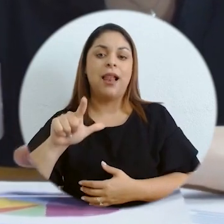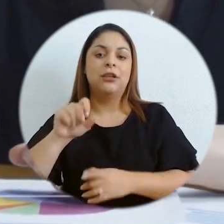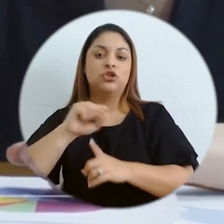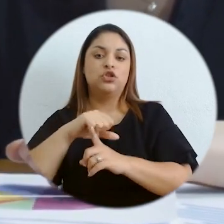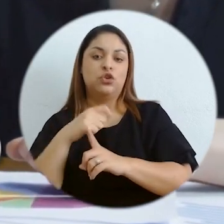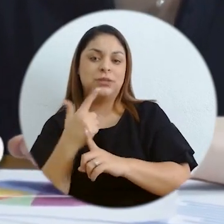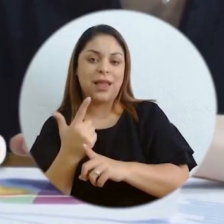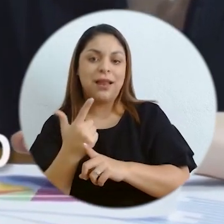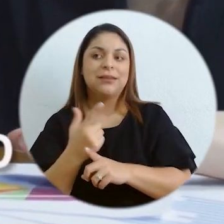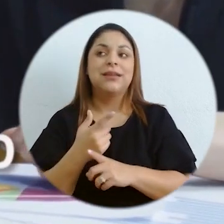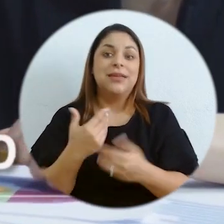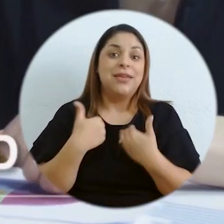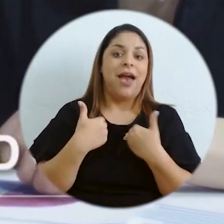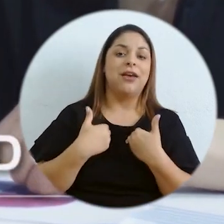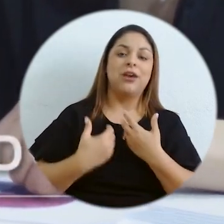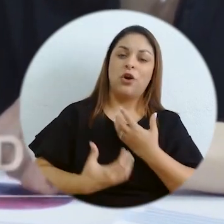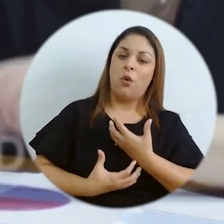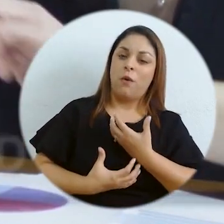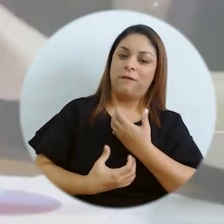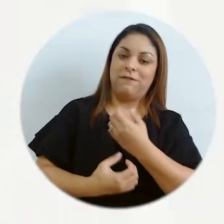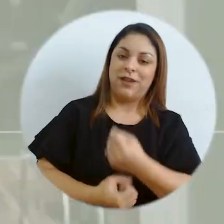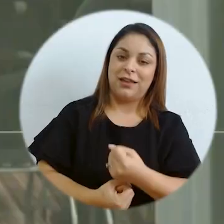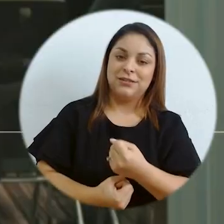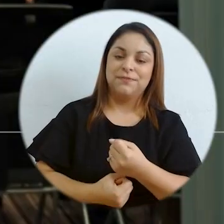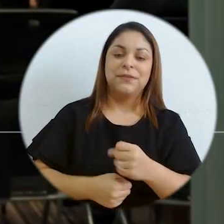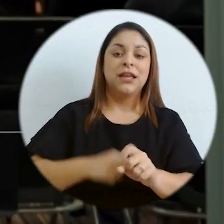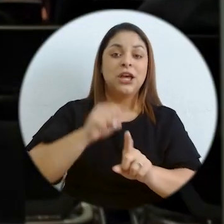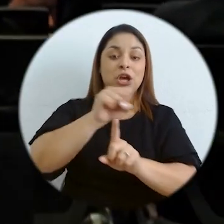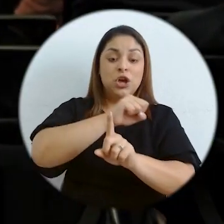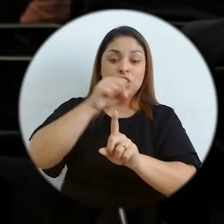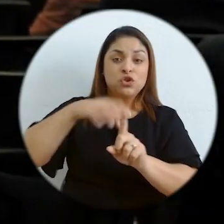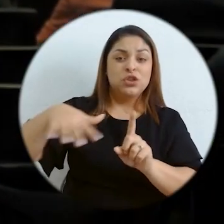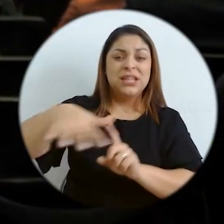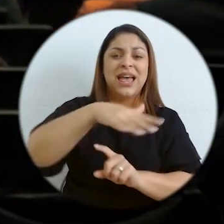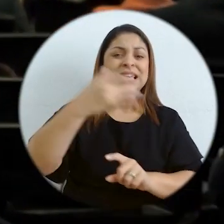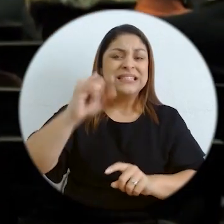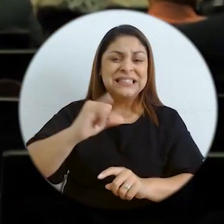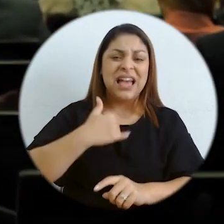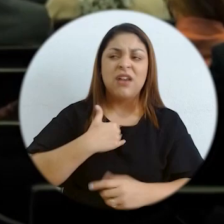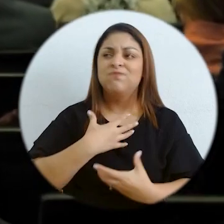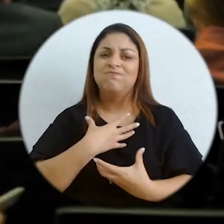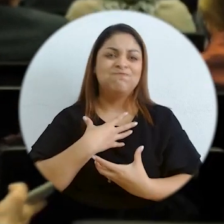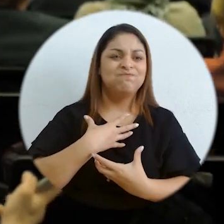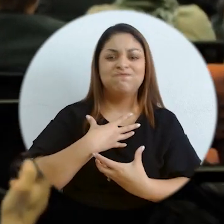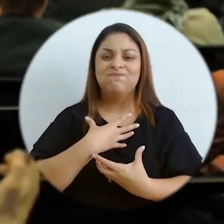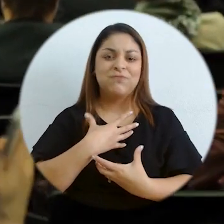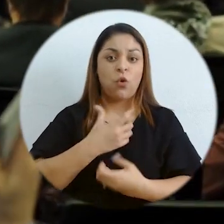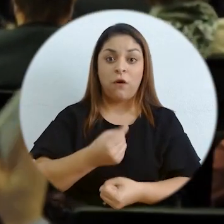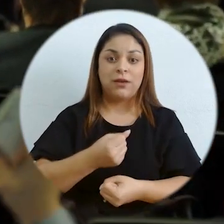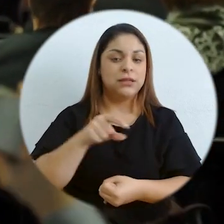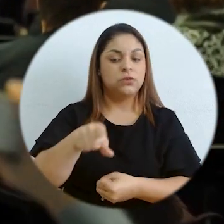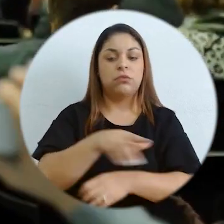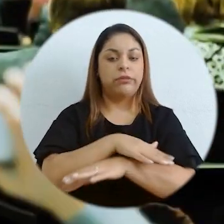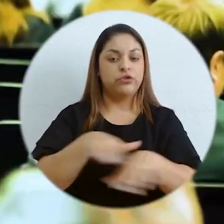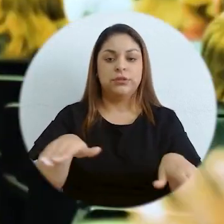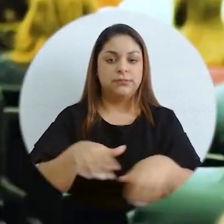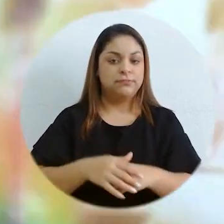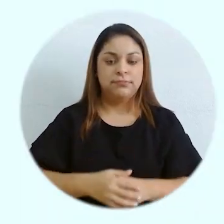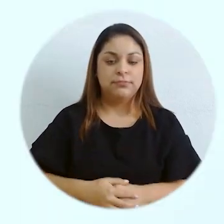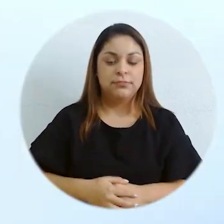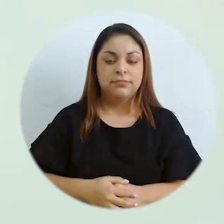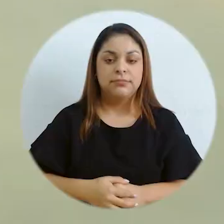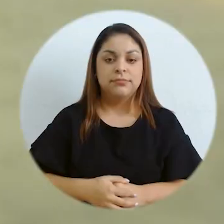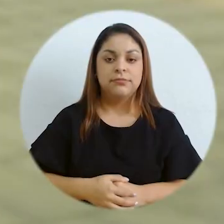que, generamos incluso confianza. Y en las sociedades donde hay desconfianza, no se puede hacer